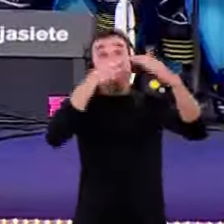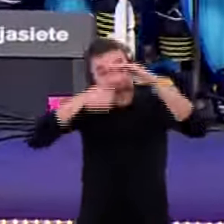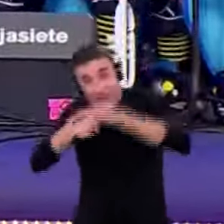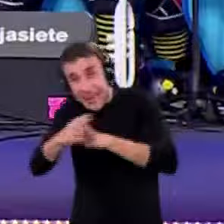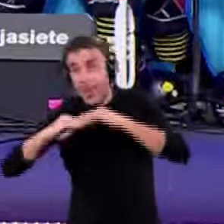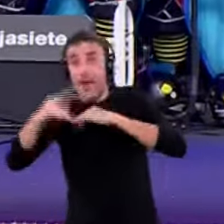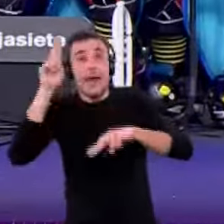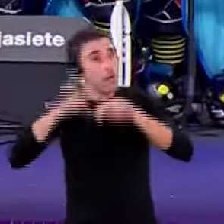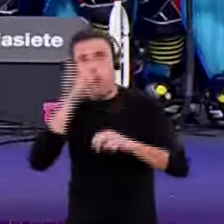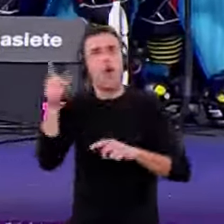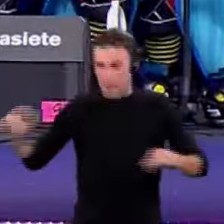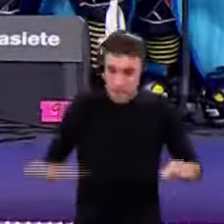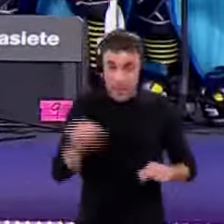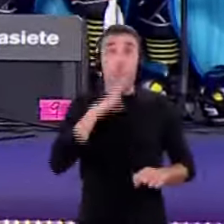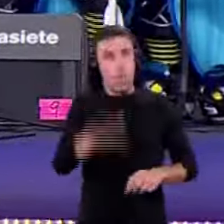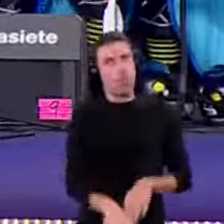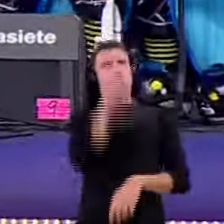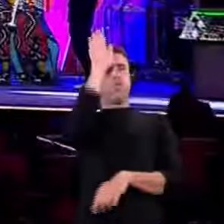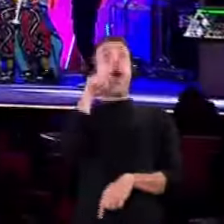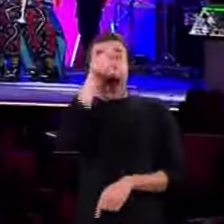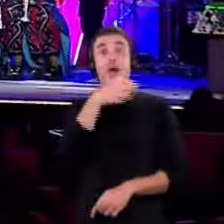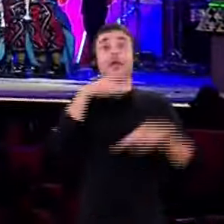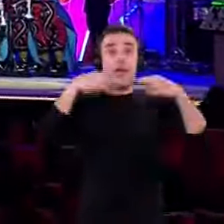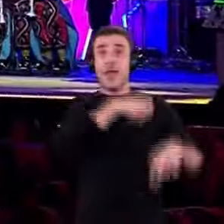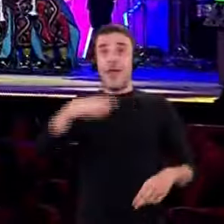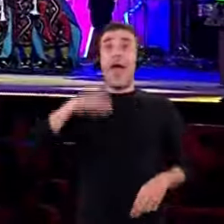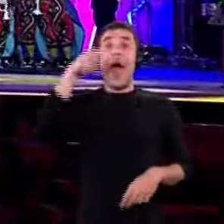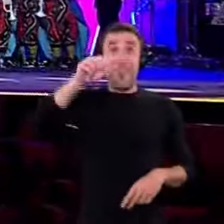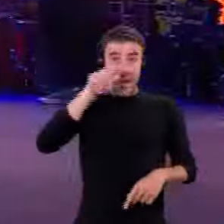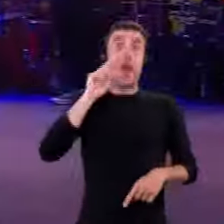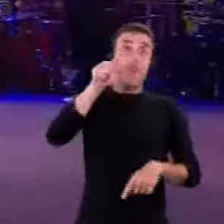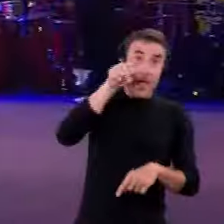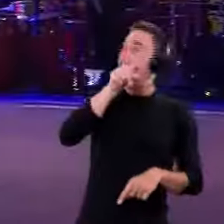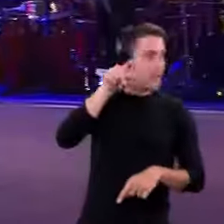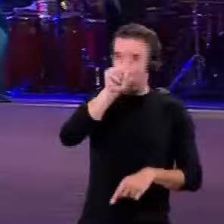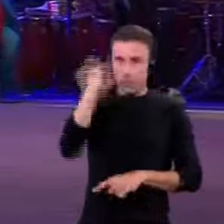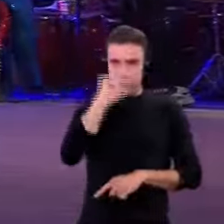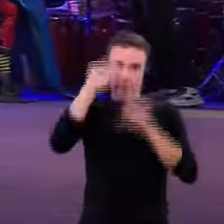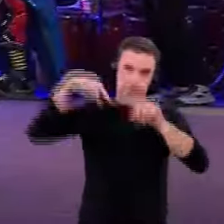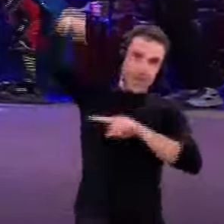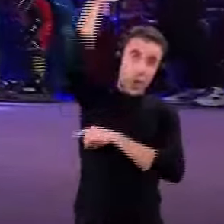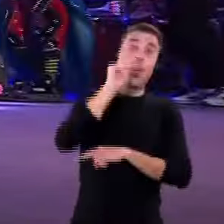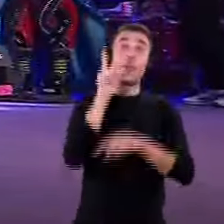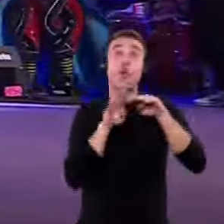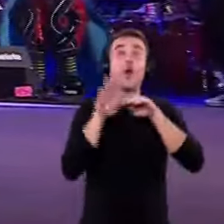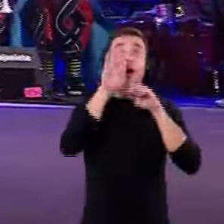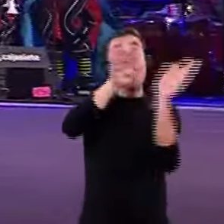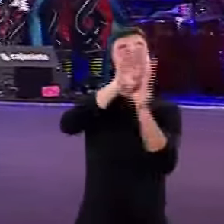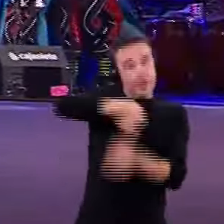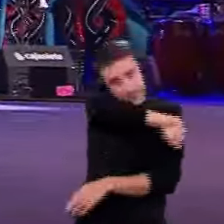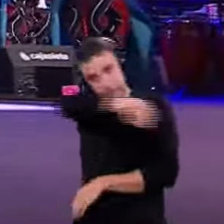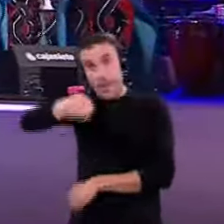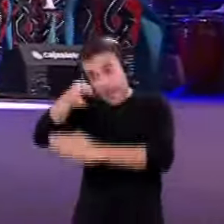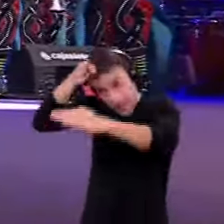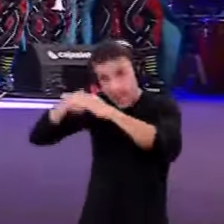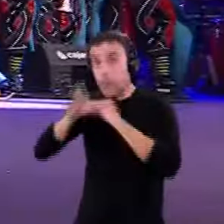tan pillada. Tú mete primera, que es una pechada. Allá hay un guachinche que se llama Andrés, ¿lo ves? Sí. Pues ese no es. Kilómetro arriba y ve a la derecha. Espejo para